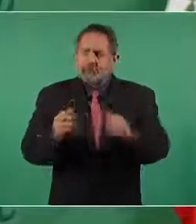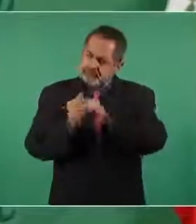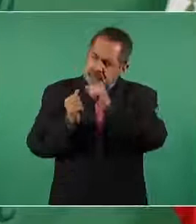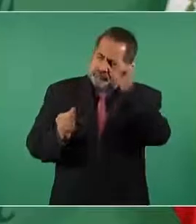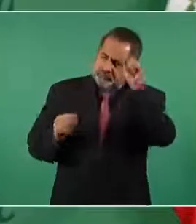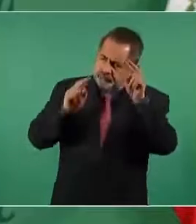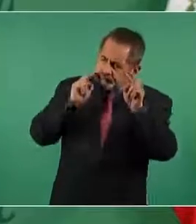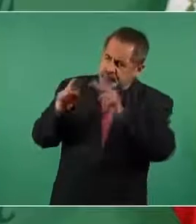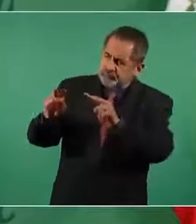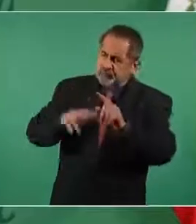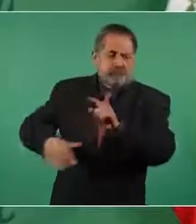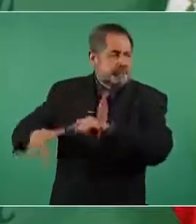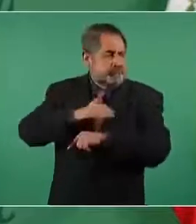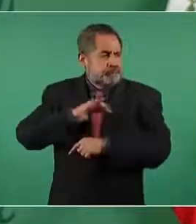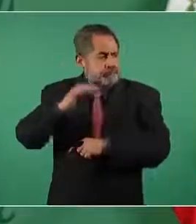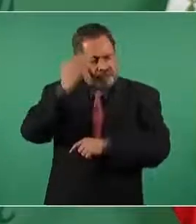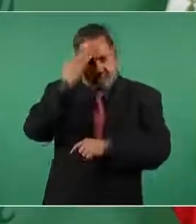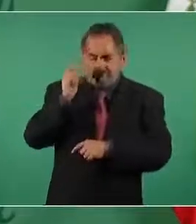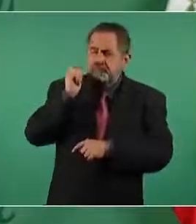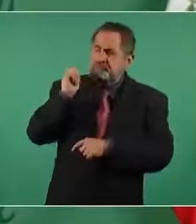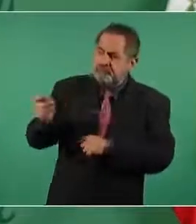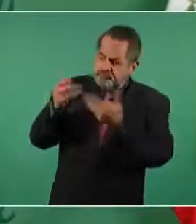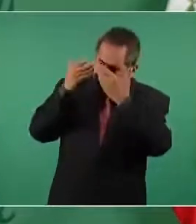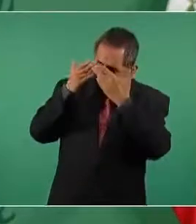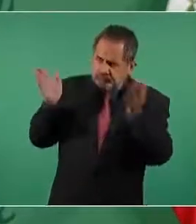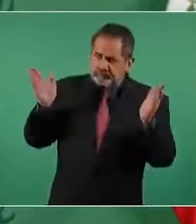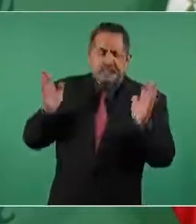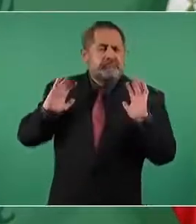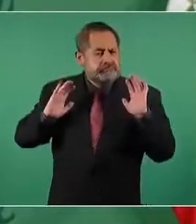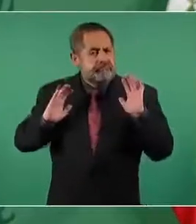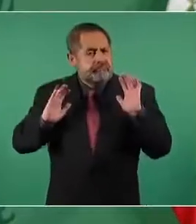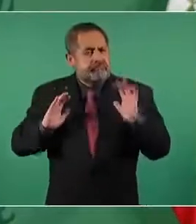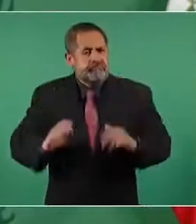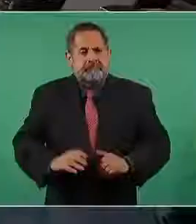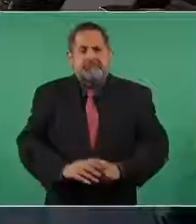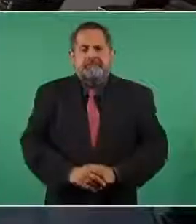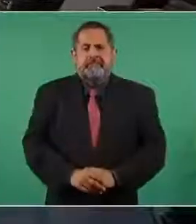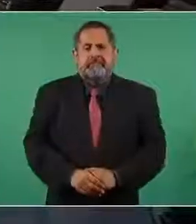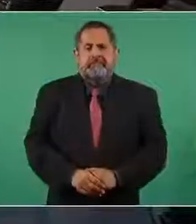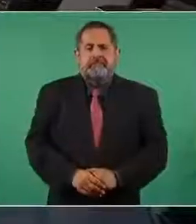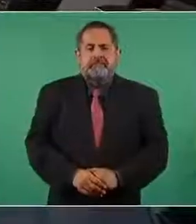pública sea cada vez más pública.